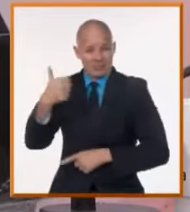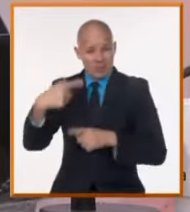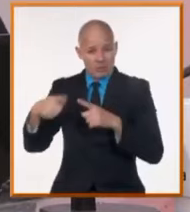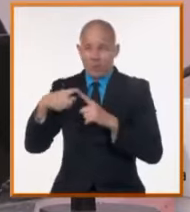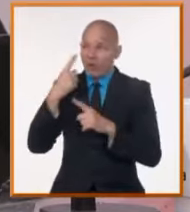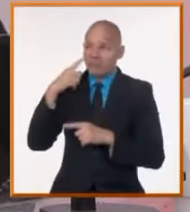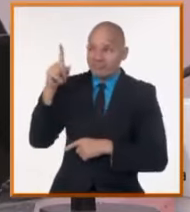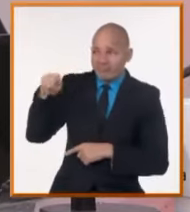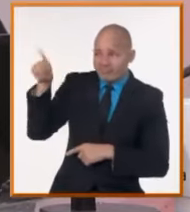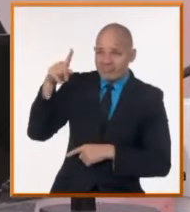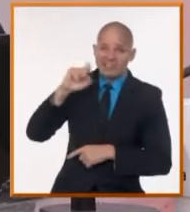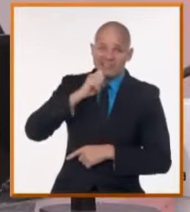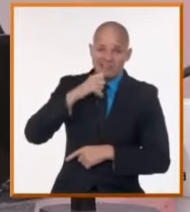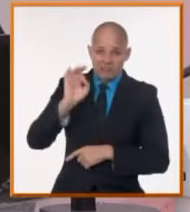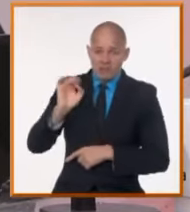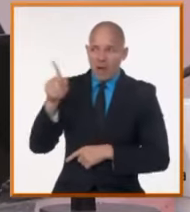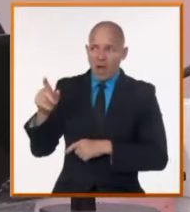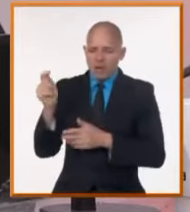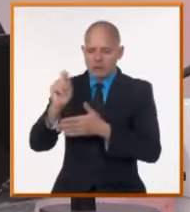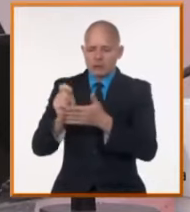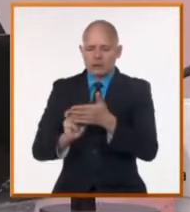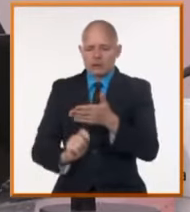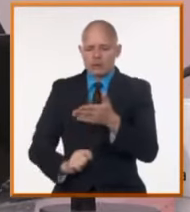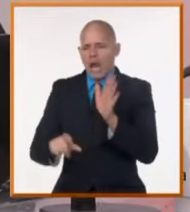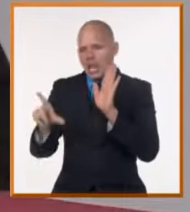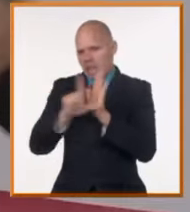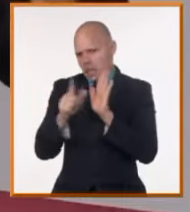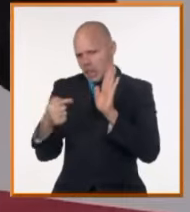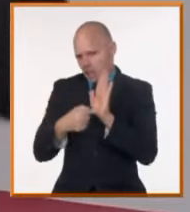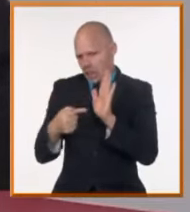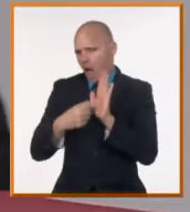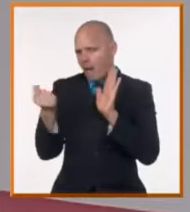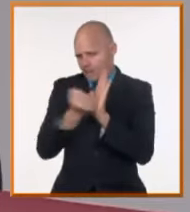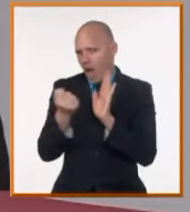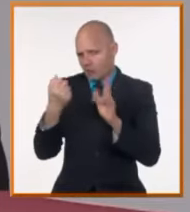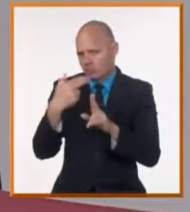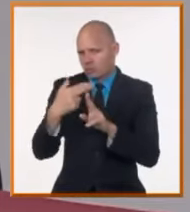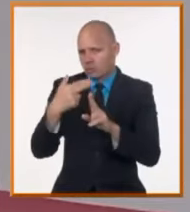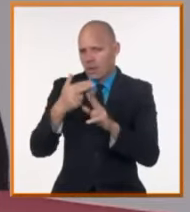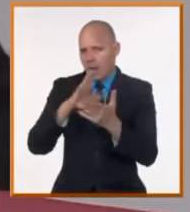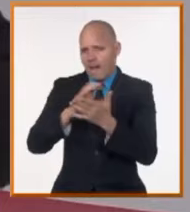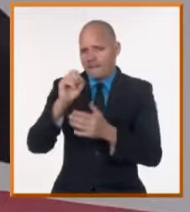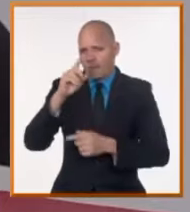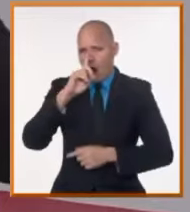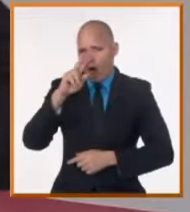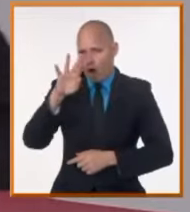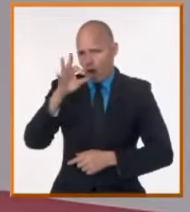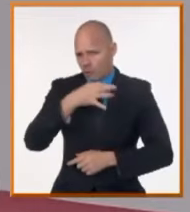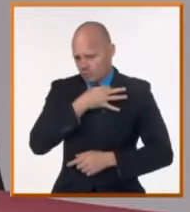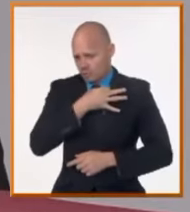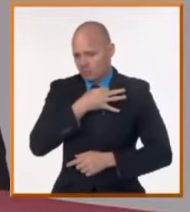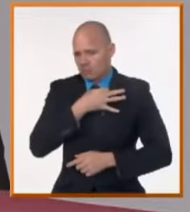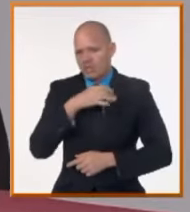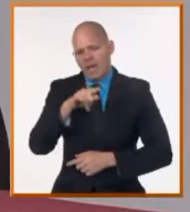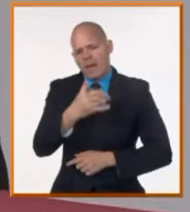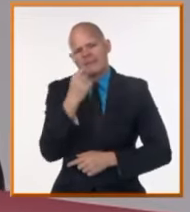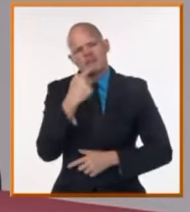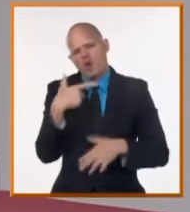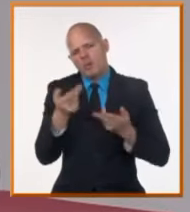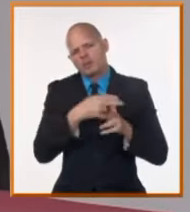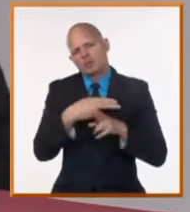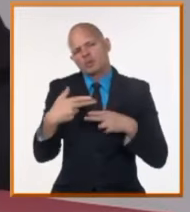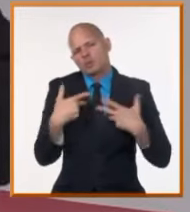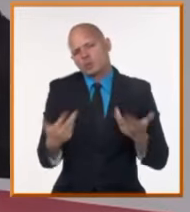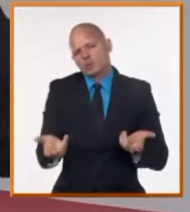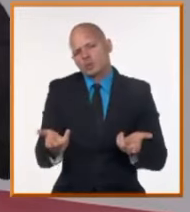definirla, el contexto. Buenas tardes y gracias a la Mesa Redonda por la oportunidad de conversar con nuestro